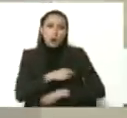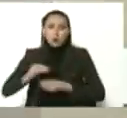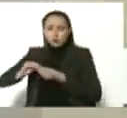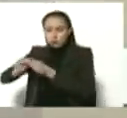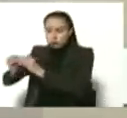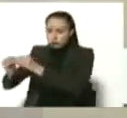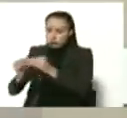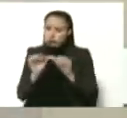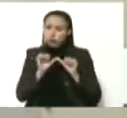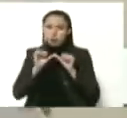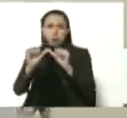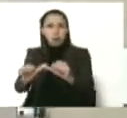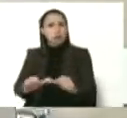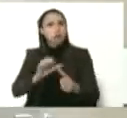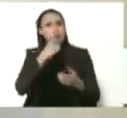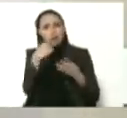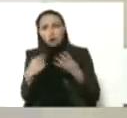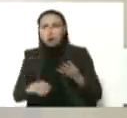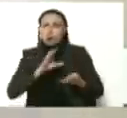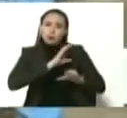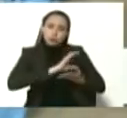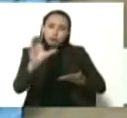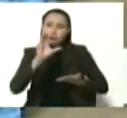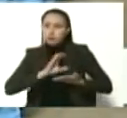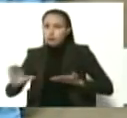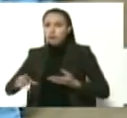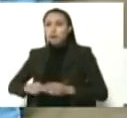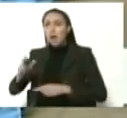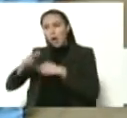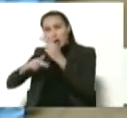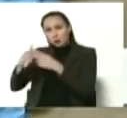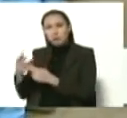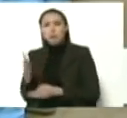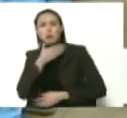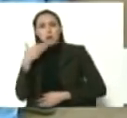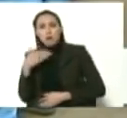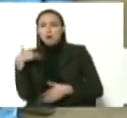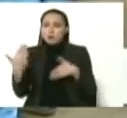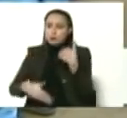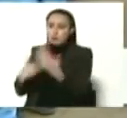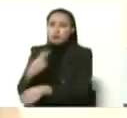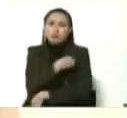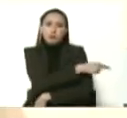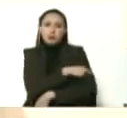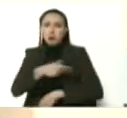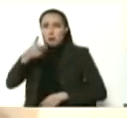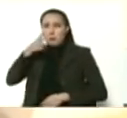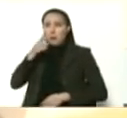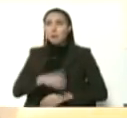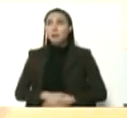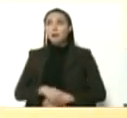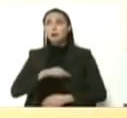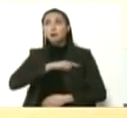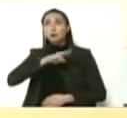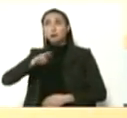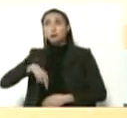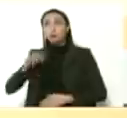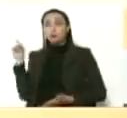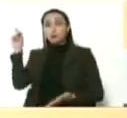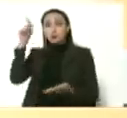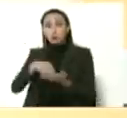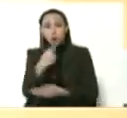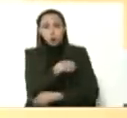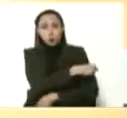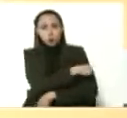para seguir dotando de insumos, de infraestructura a todos nuestros hospitales centinela. Nos encontramos en el Hospital Victorino